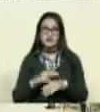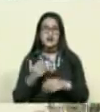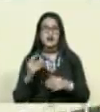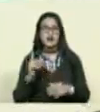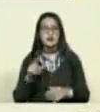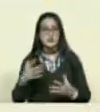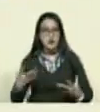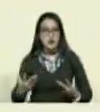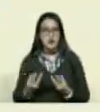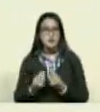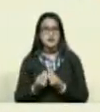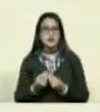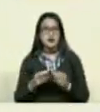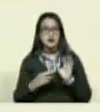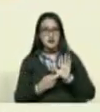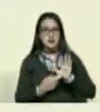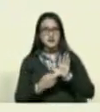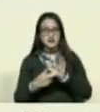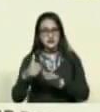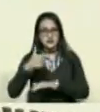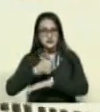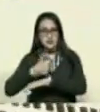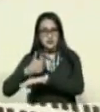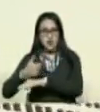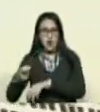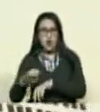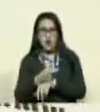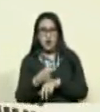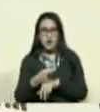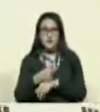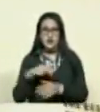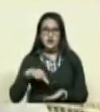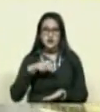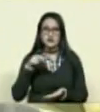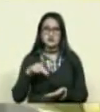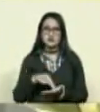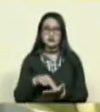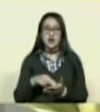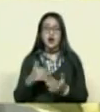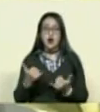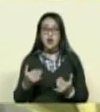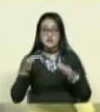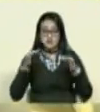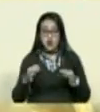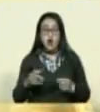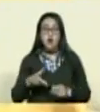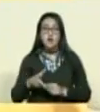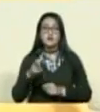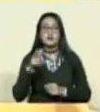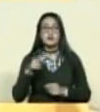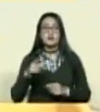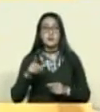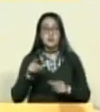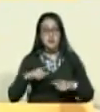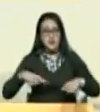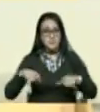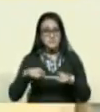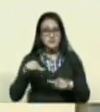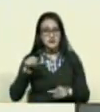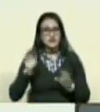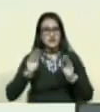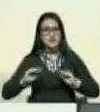también de representantes, autoridades del gobierno nacional y queda oficialmente inaugurado estos nuevos espacios para